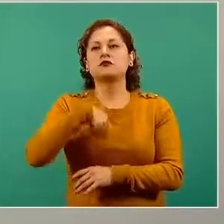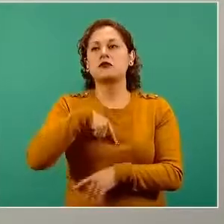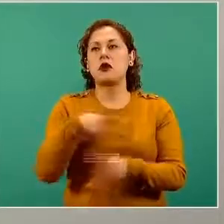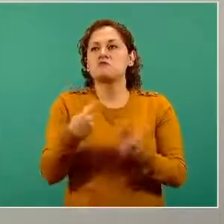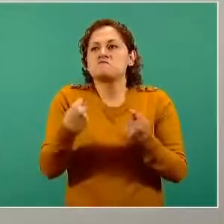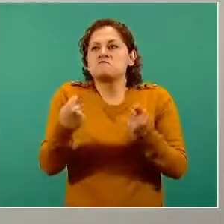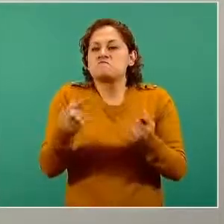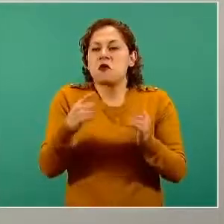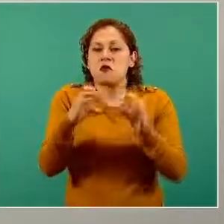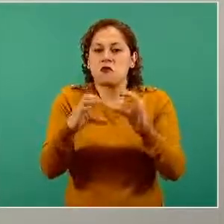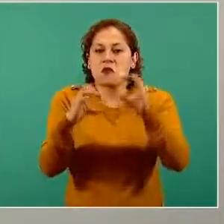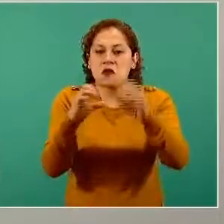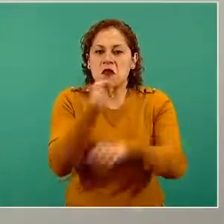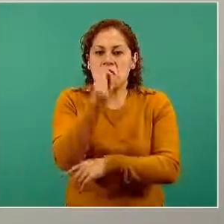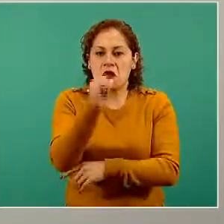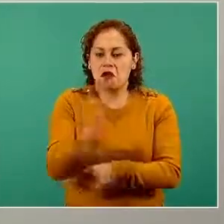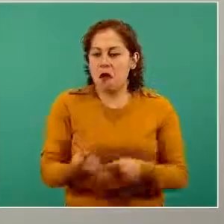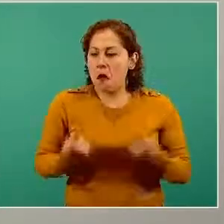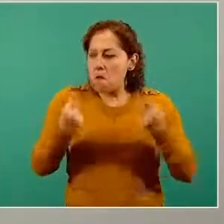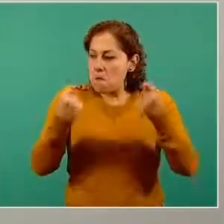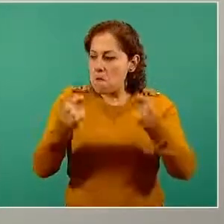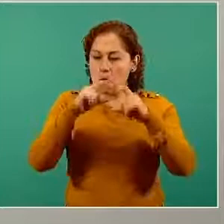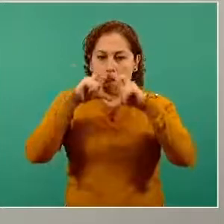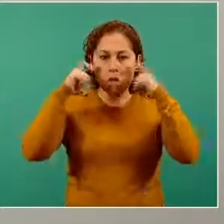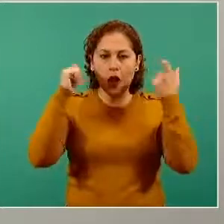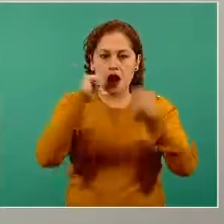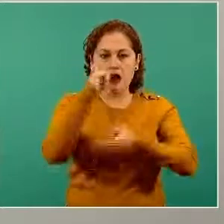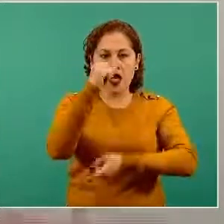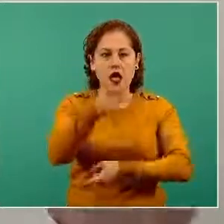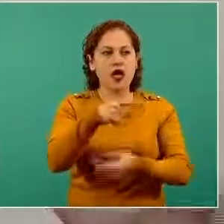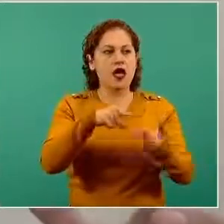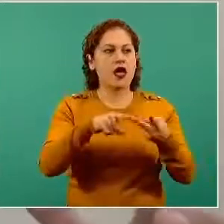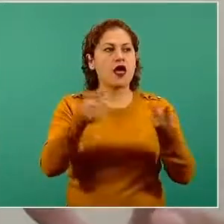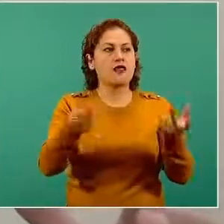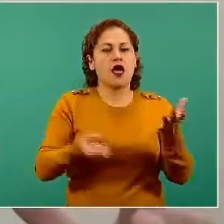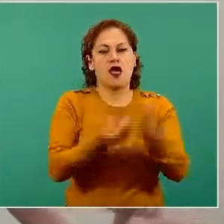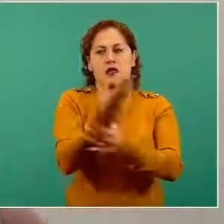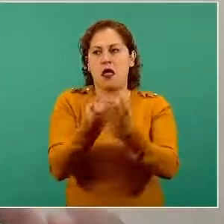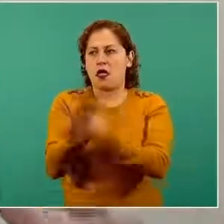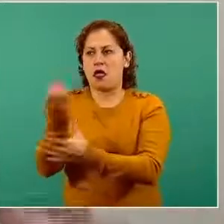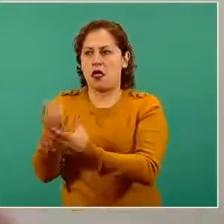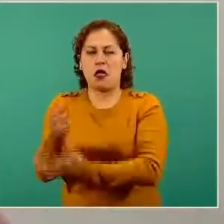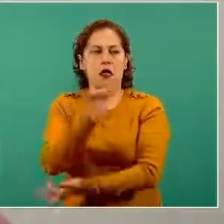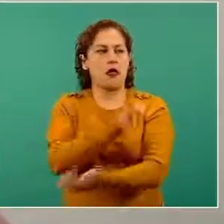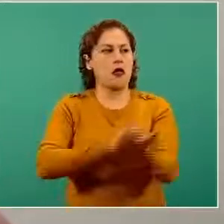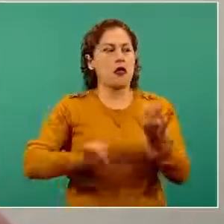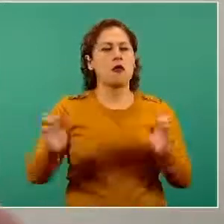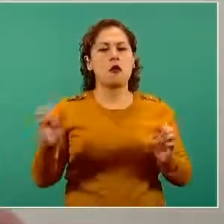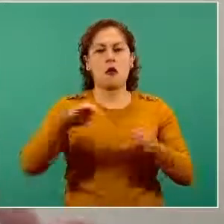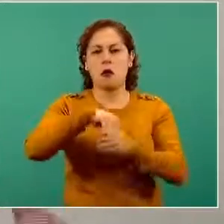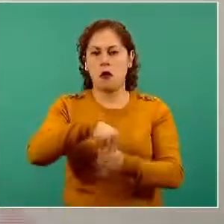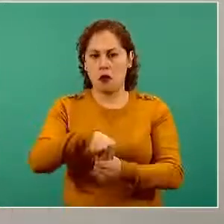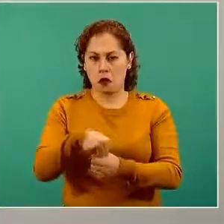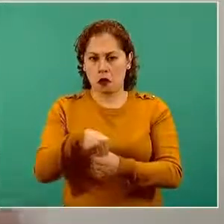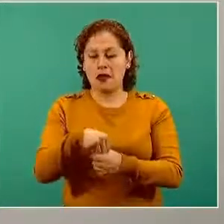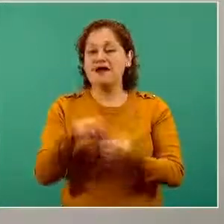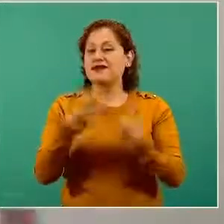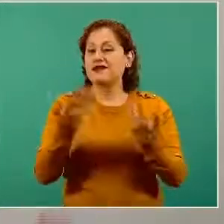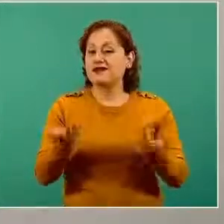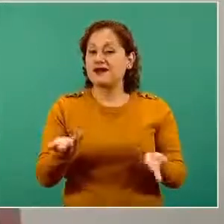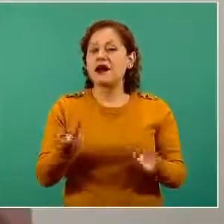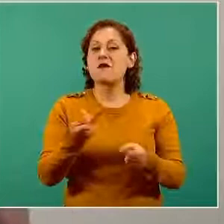sin ningún cuidado y sin ninguna implementación de prevención, todo este grupo de personas que todavía no ha enfermado va